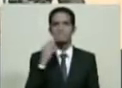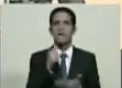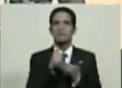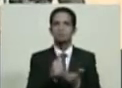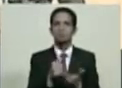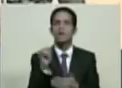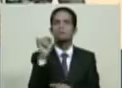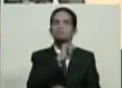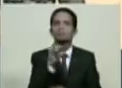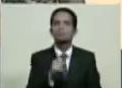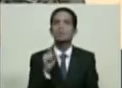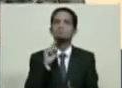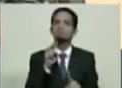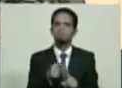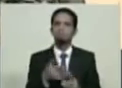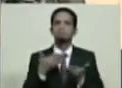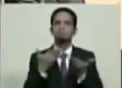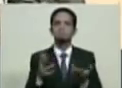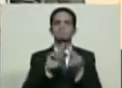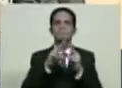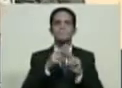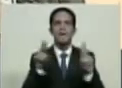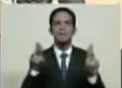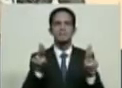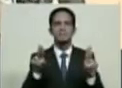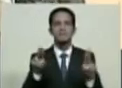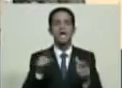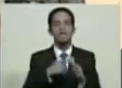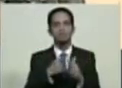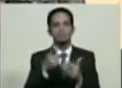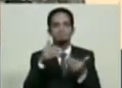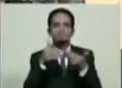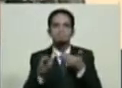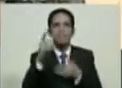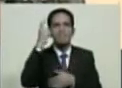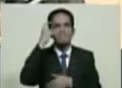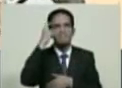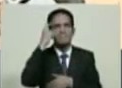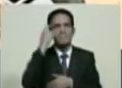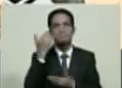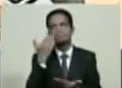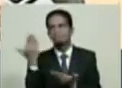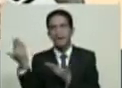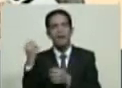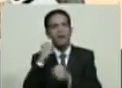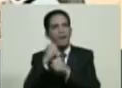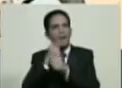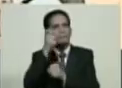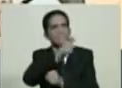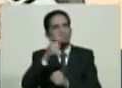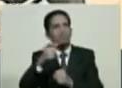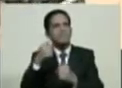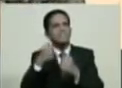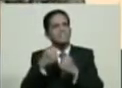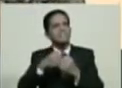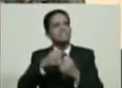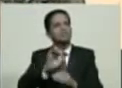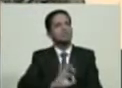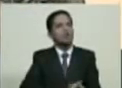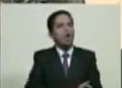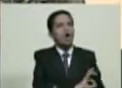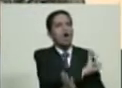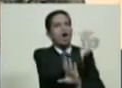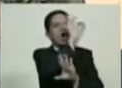seguir garantizando la paz. Y es por eso pues que en los próximos días, ahí tienen la gente trabajando 24 horas de Corpolea, quien hacemos